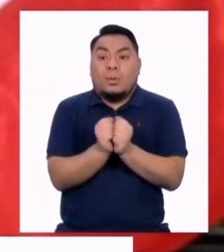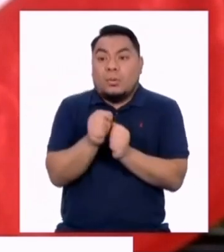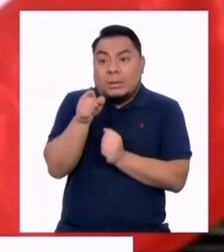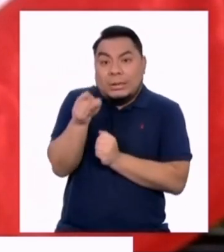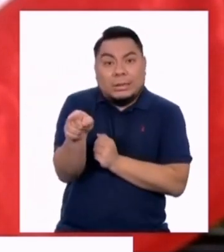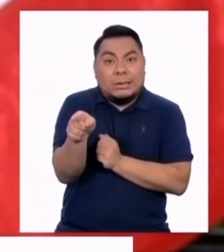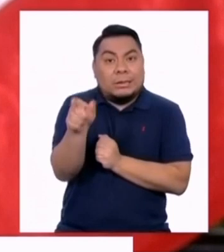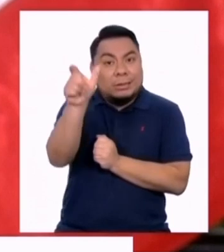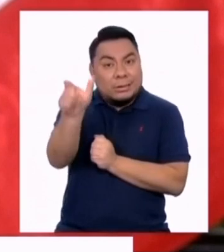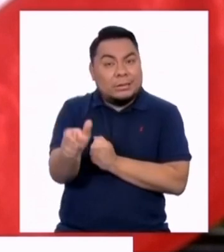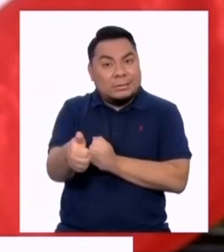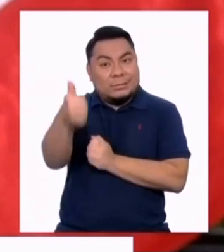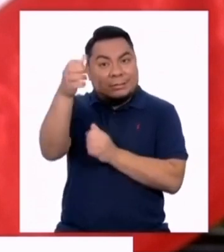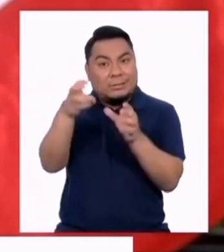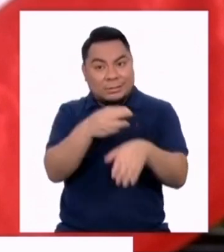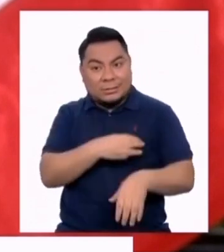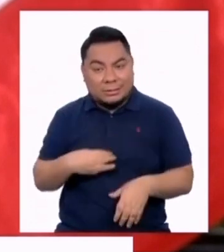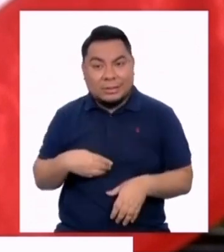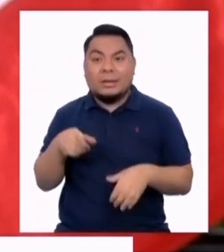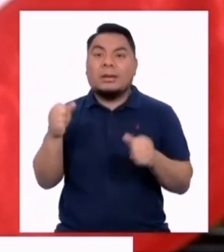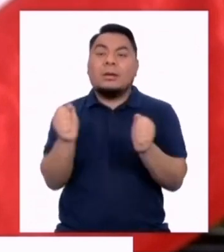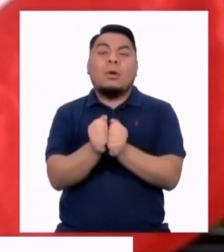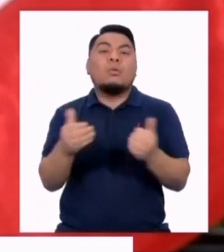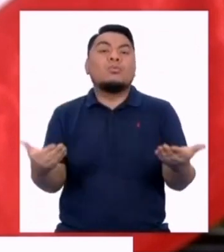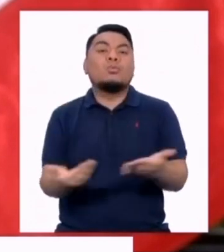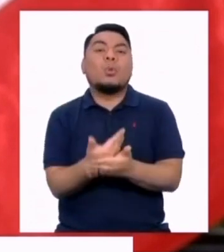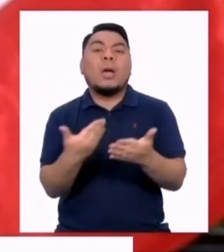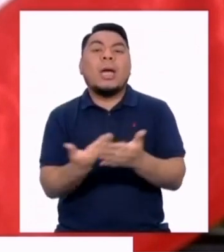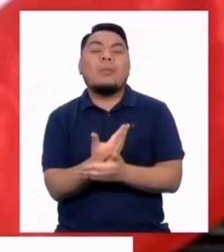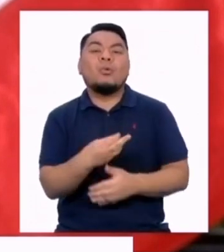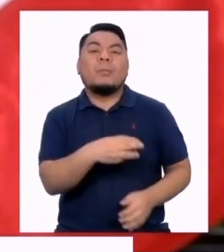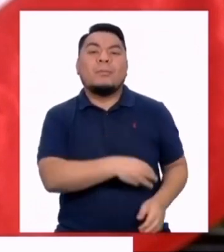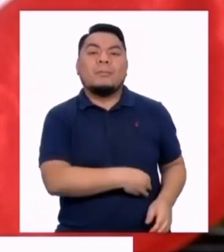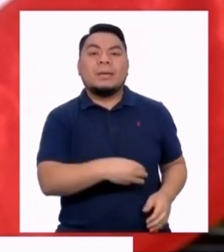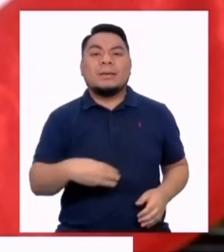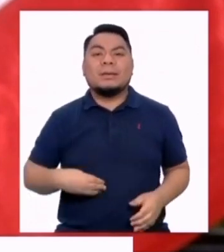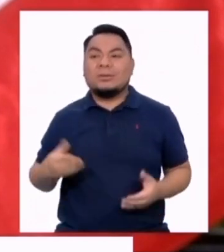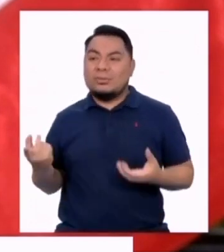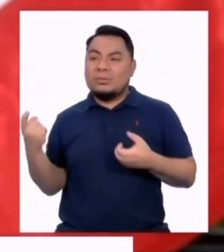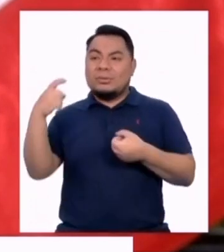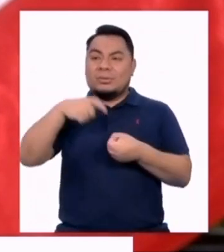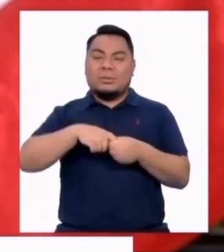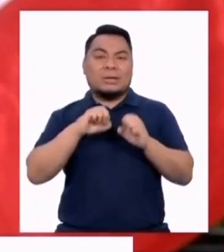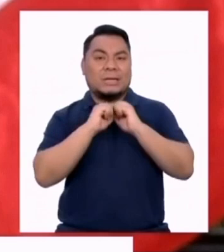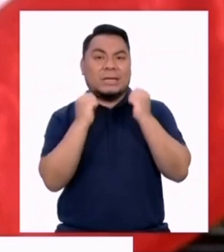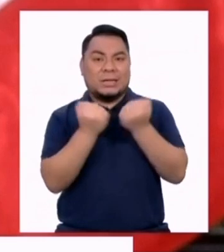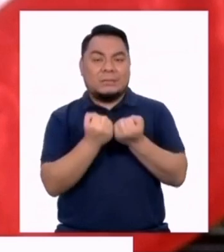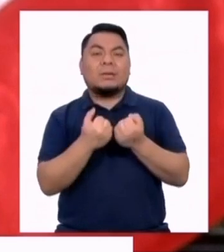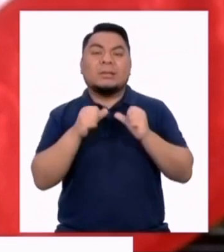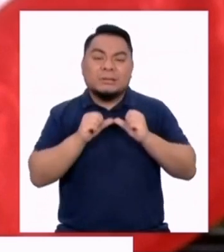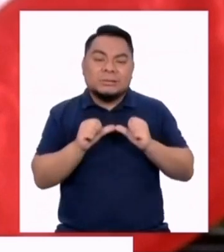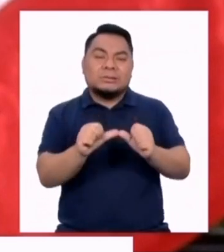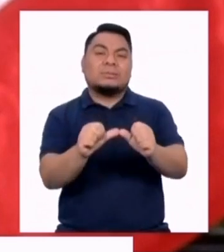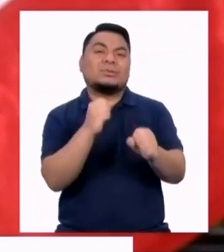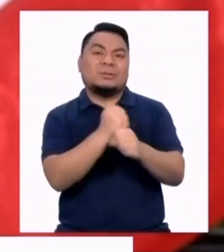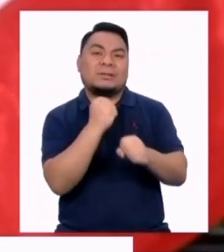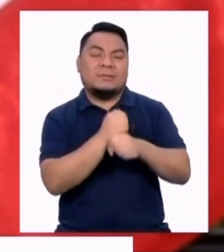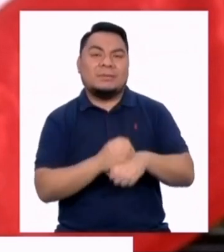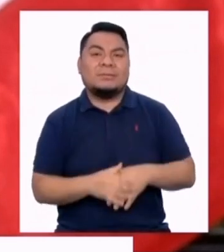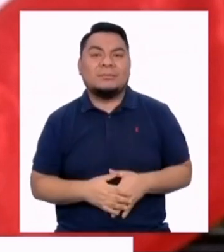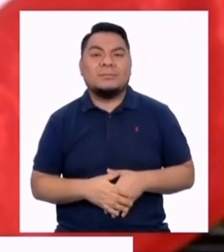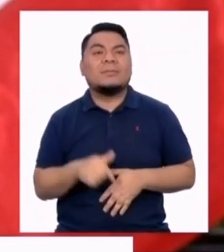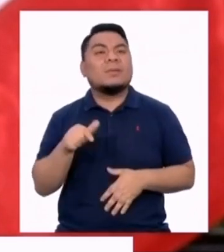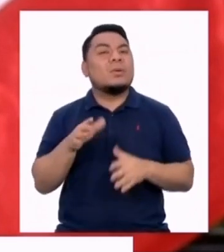han integrado al equipo seguimos trabajando no hay tiempo que perder la población necesita y exige